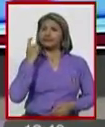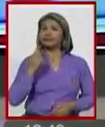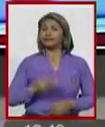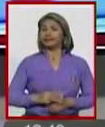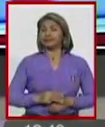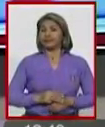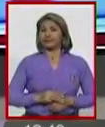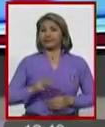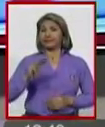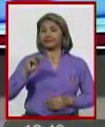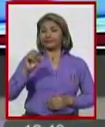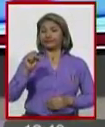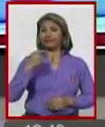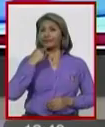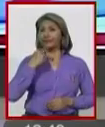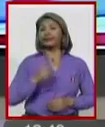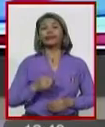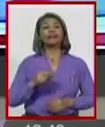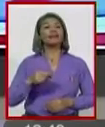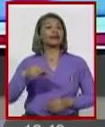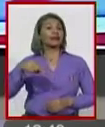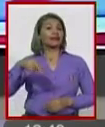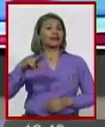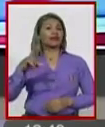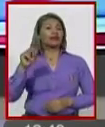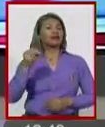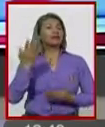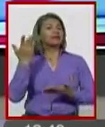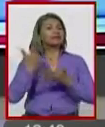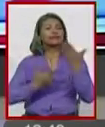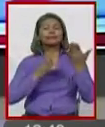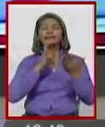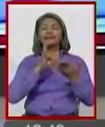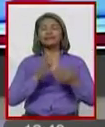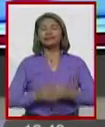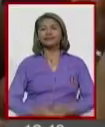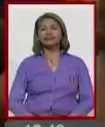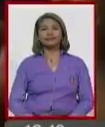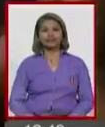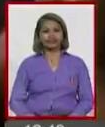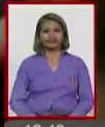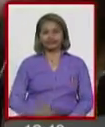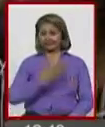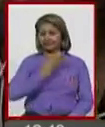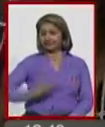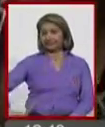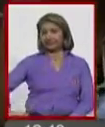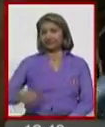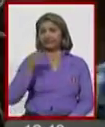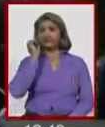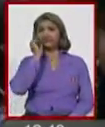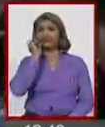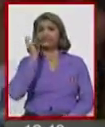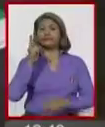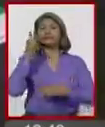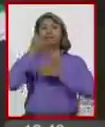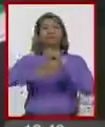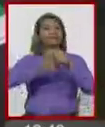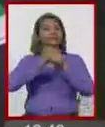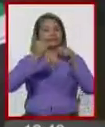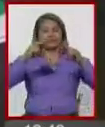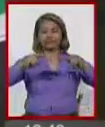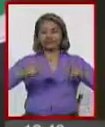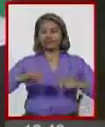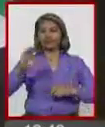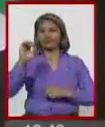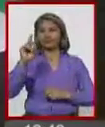movimiento al socialismo cree que Quiroga no tiene moral para vertir estas opiniones. El presidente Evo Morales puso el plazo de un año para